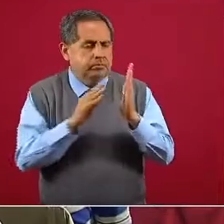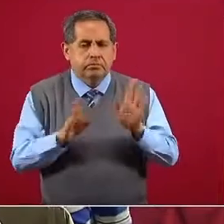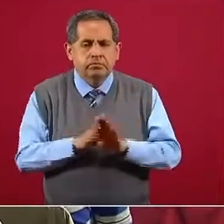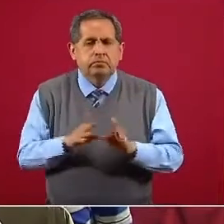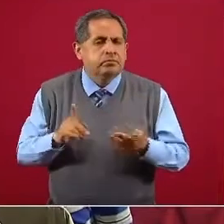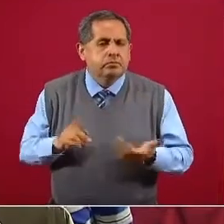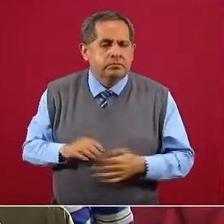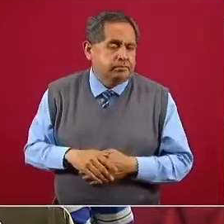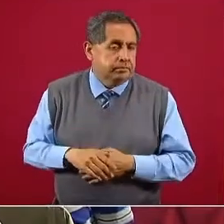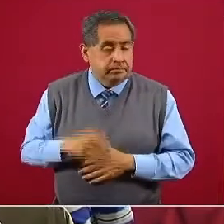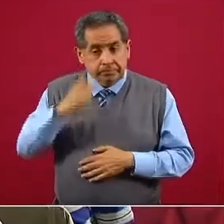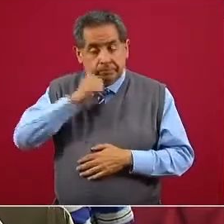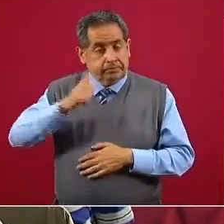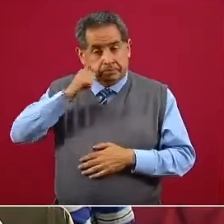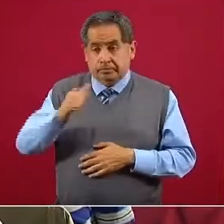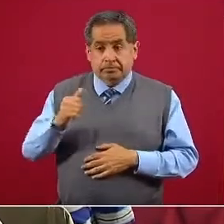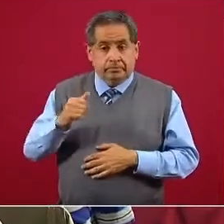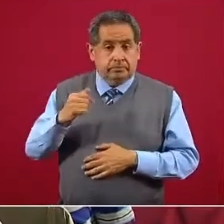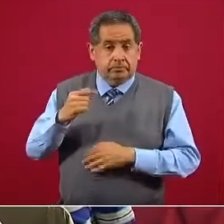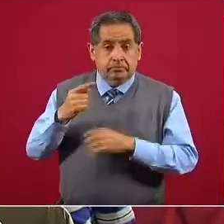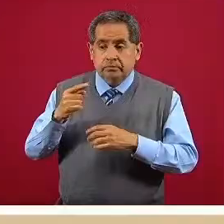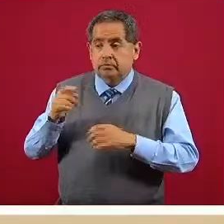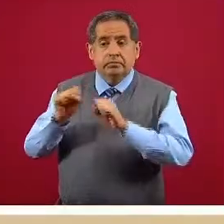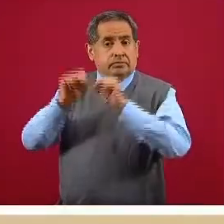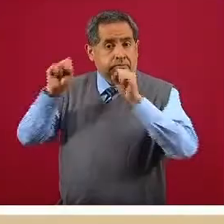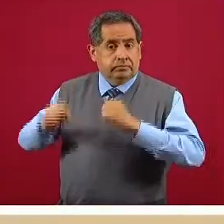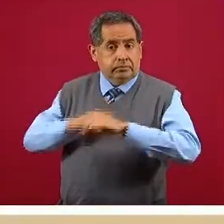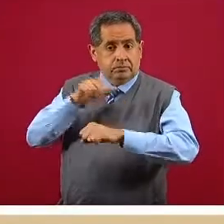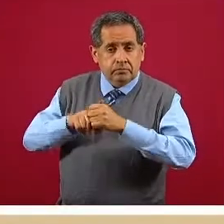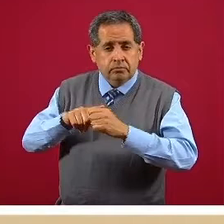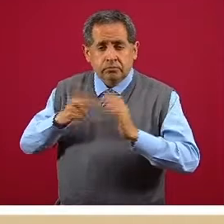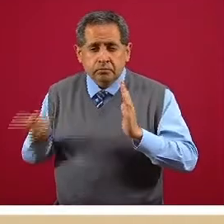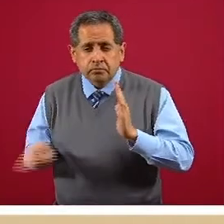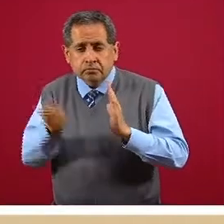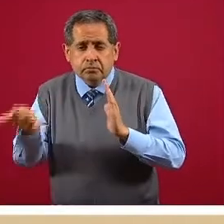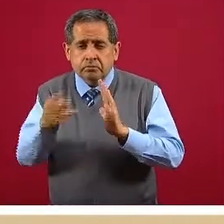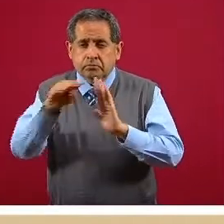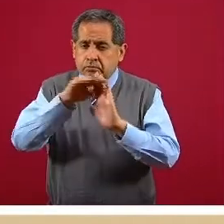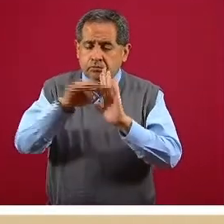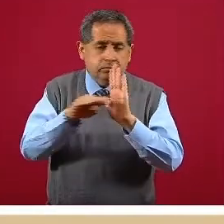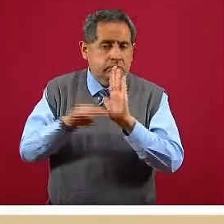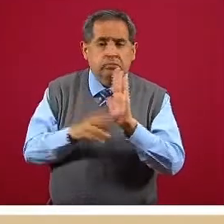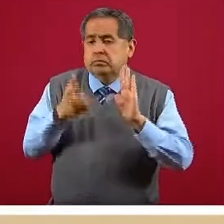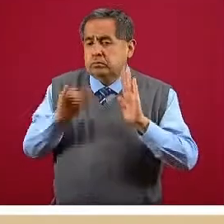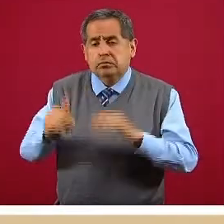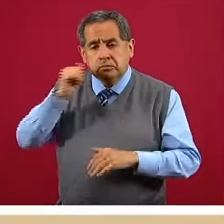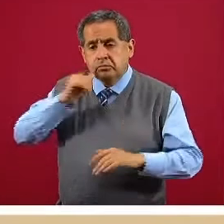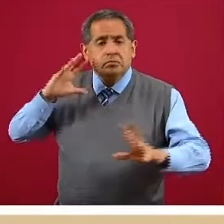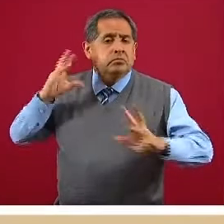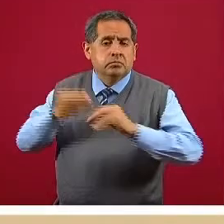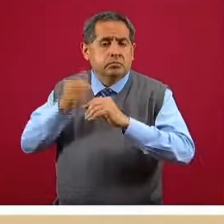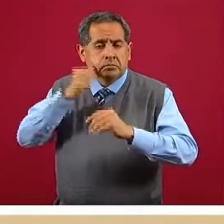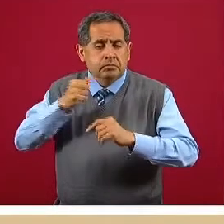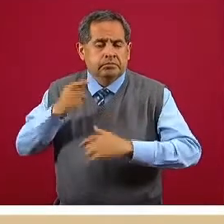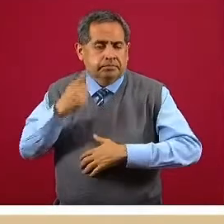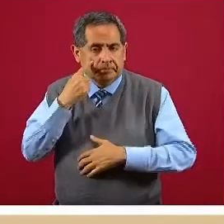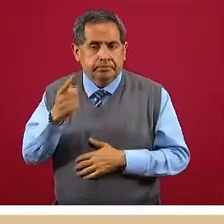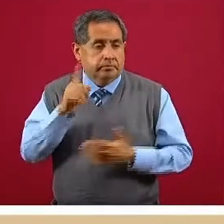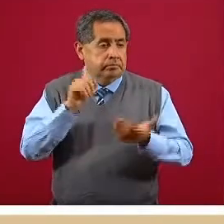de Salud y Nutrición forma parte del Sistema Nacional de Encuestas de Salud, y